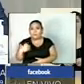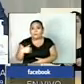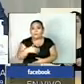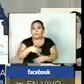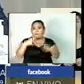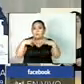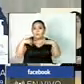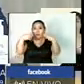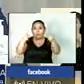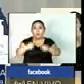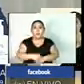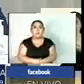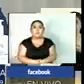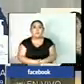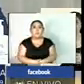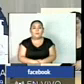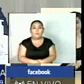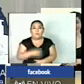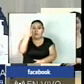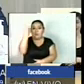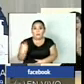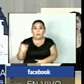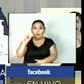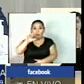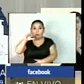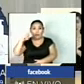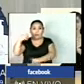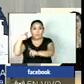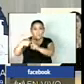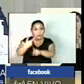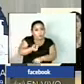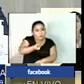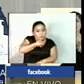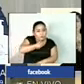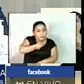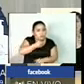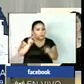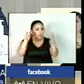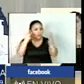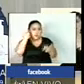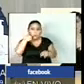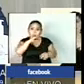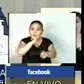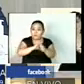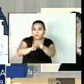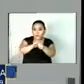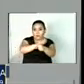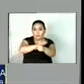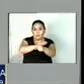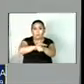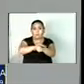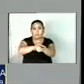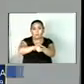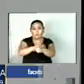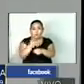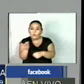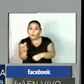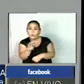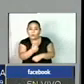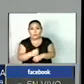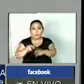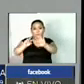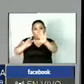salud el reporte al 30 de abril con respecto a los casos COVID-19 confirma